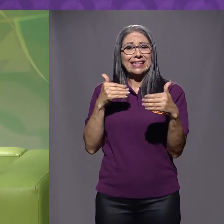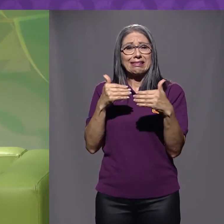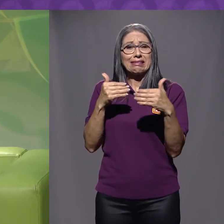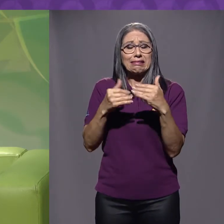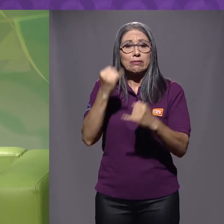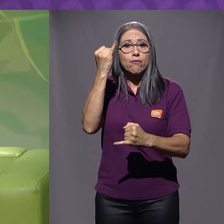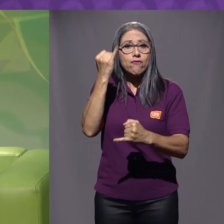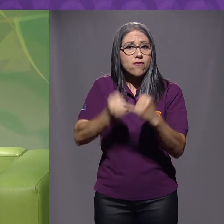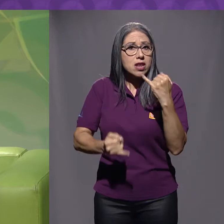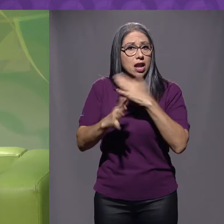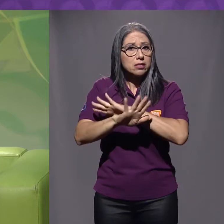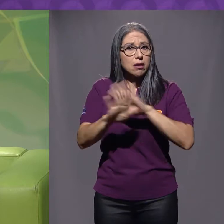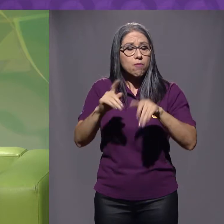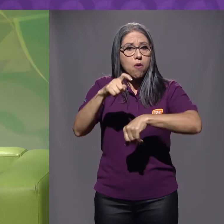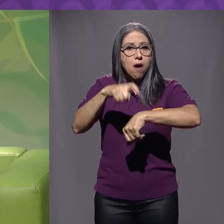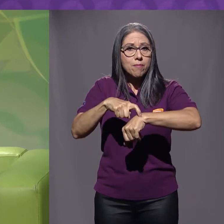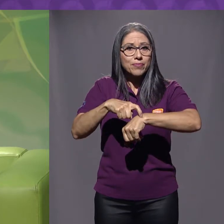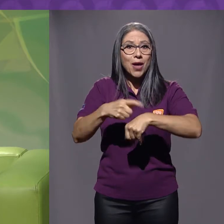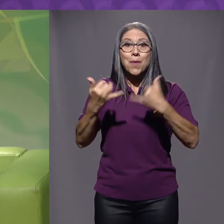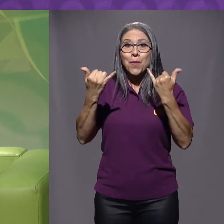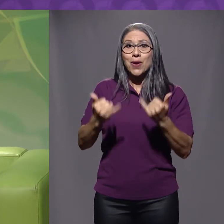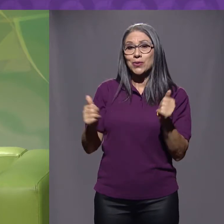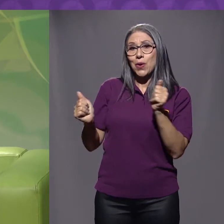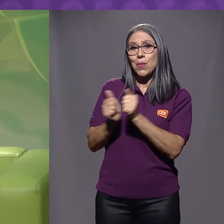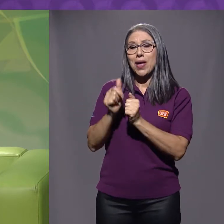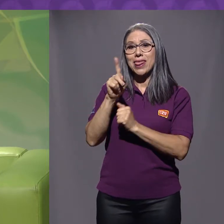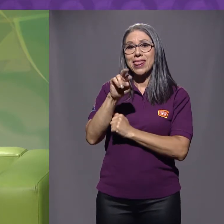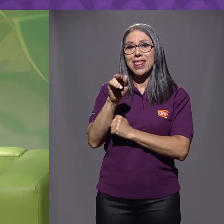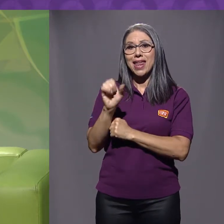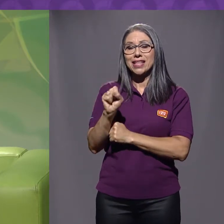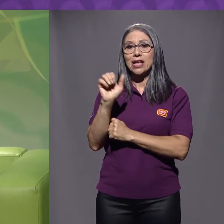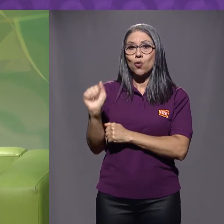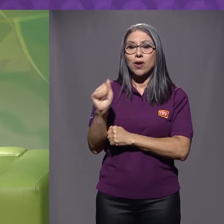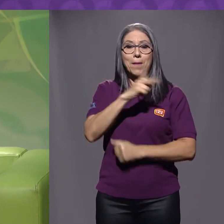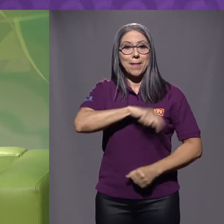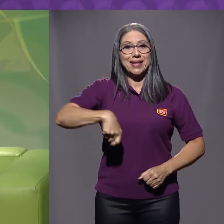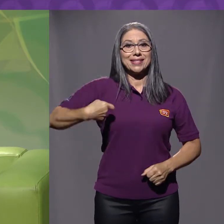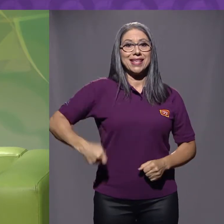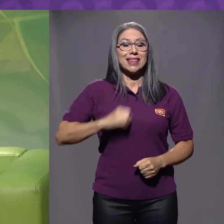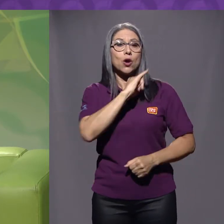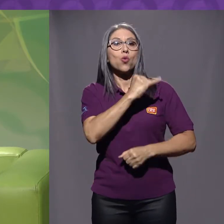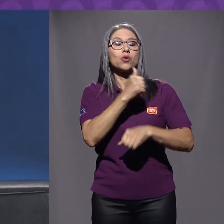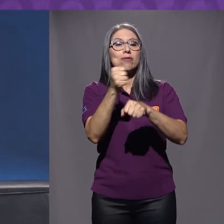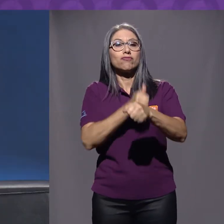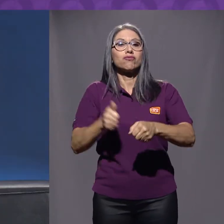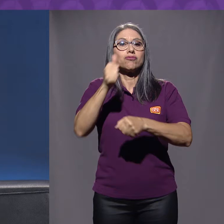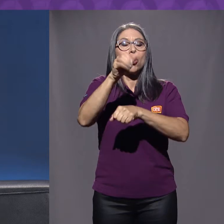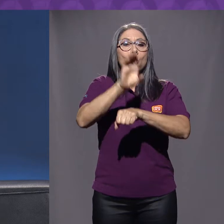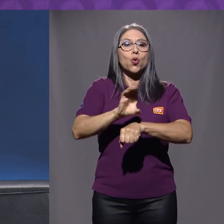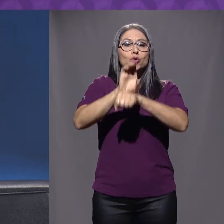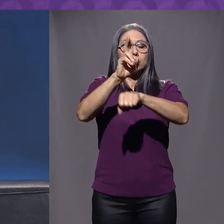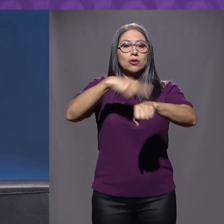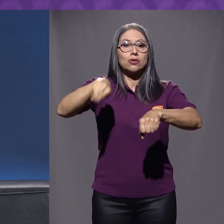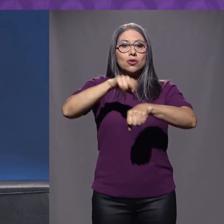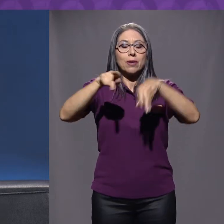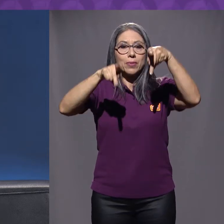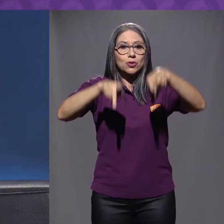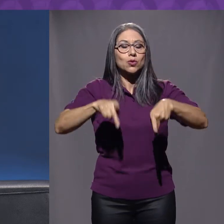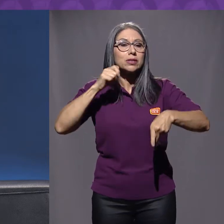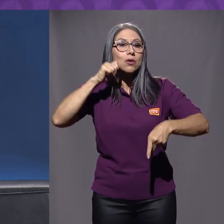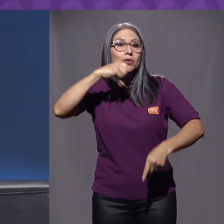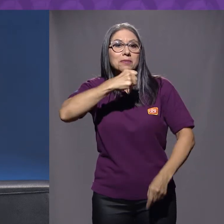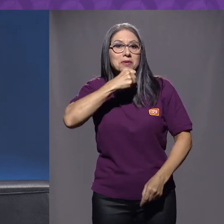está próxima a finalizar su periodo. Por eso nos acompaña Denis Angulo, presidente de la Junta Rectora del Consejo